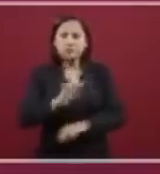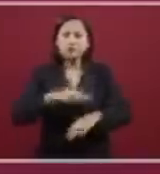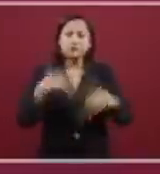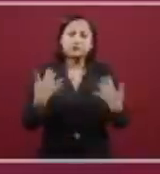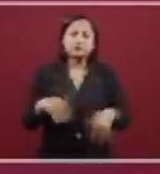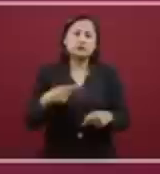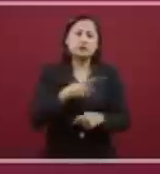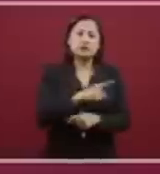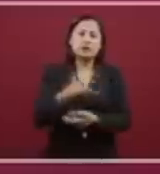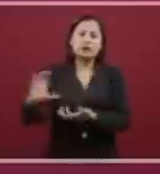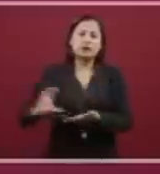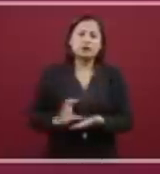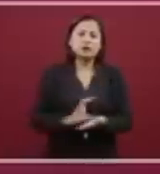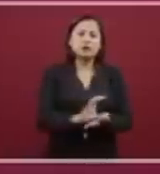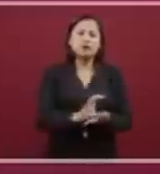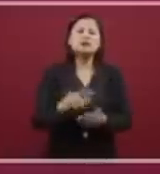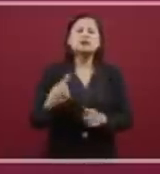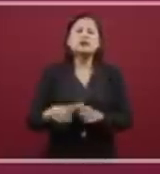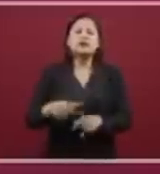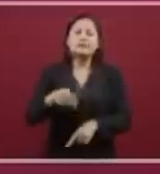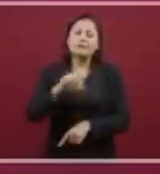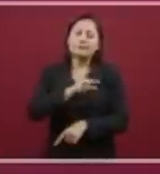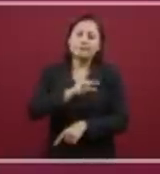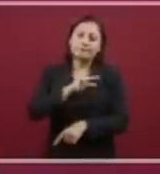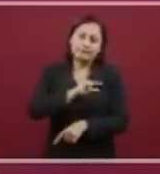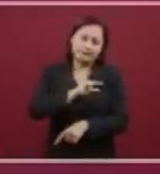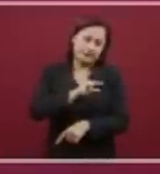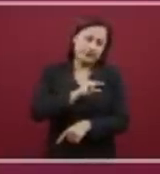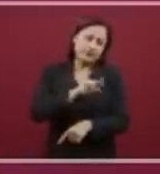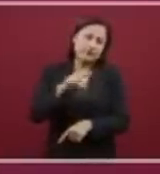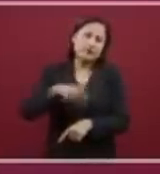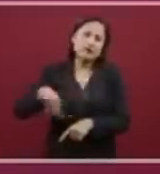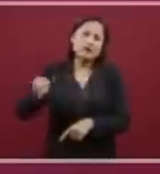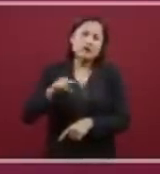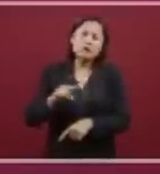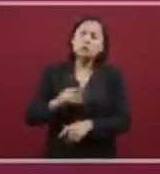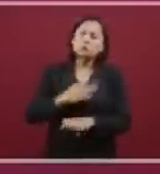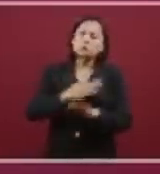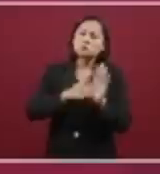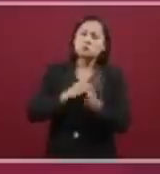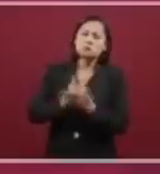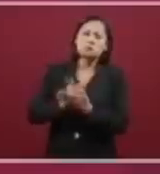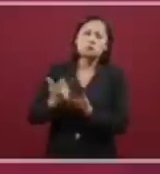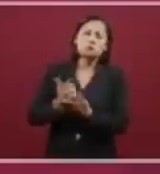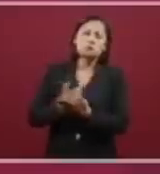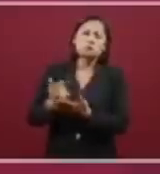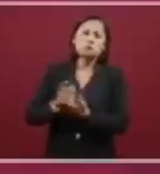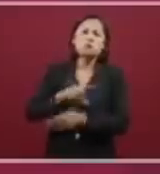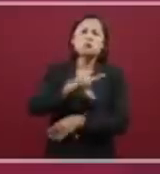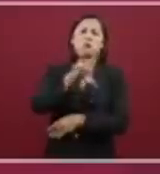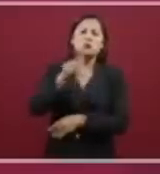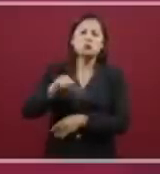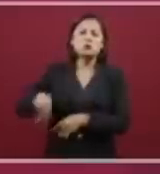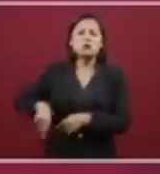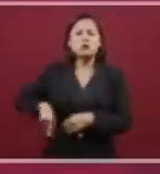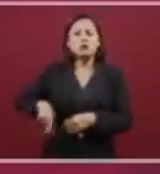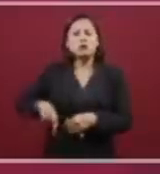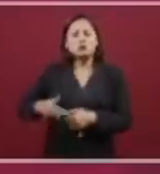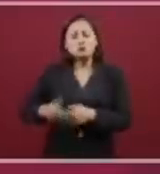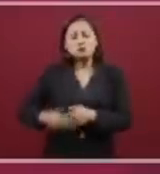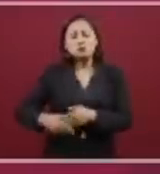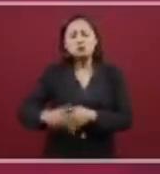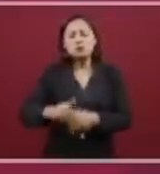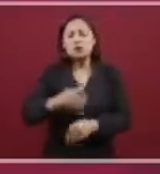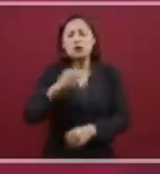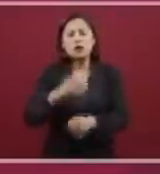con garantías públicas esperando que la carga presupuestal de los recursos públicos se diera hacia los últimos años del